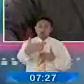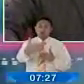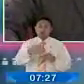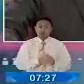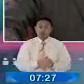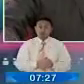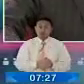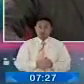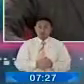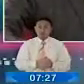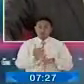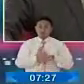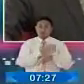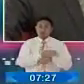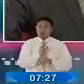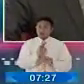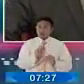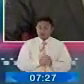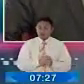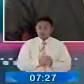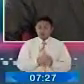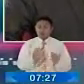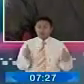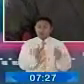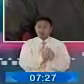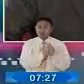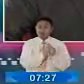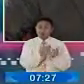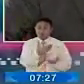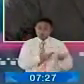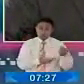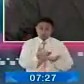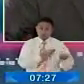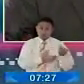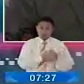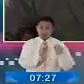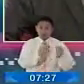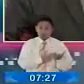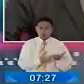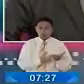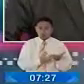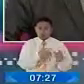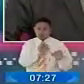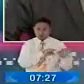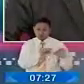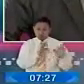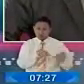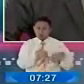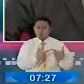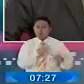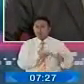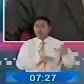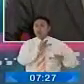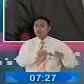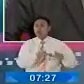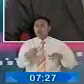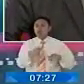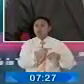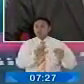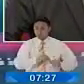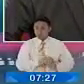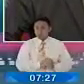diseños originales. Esto se ha venido trabajando con ellos, estamos haciendo reuniones regulares, indicándoles cómo avanza el estudio,